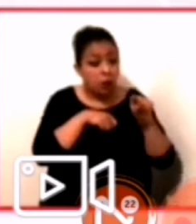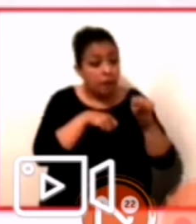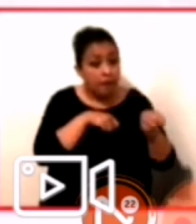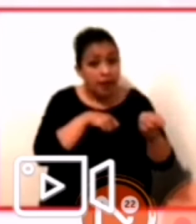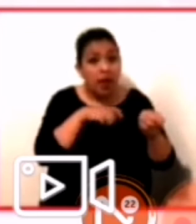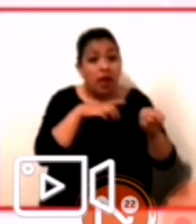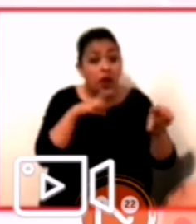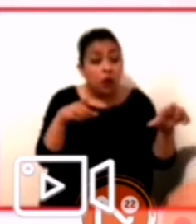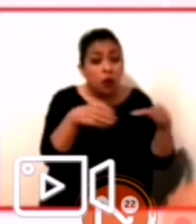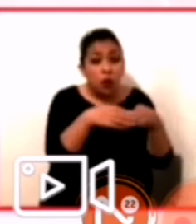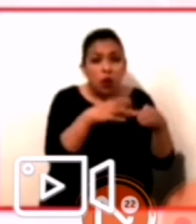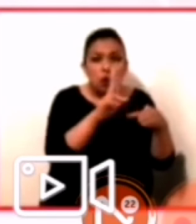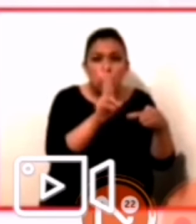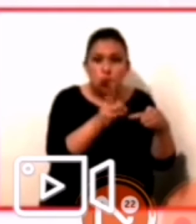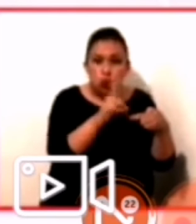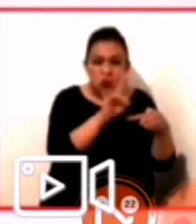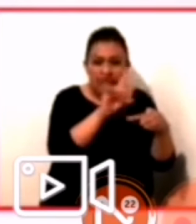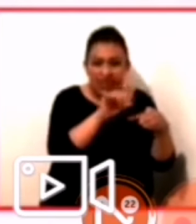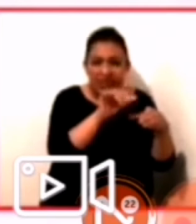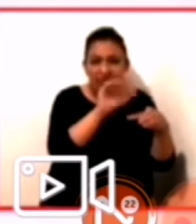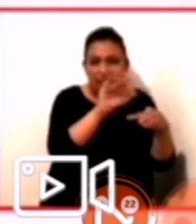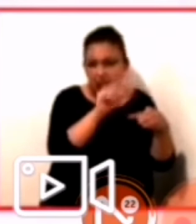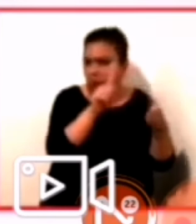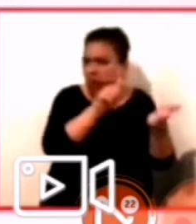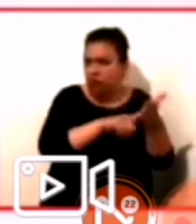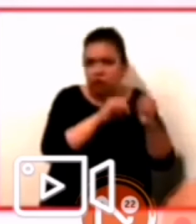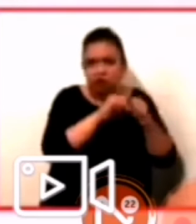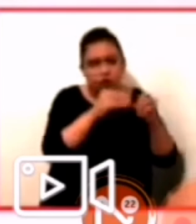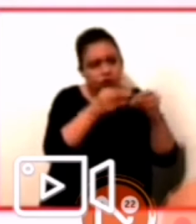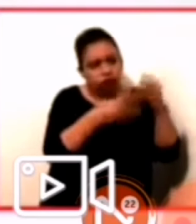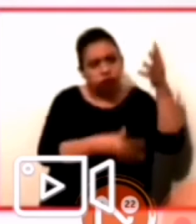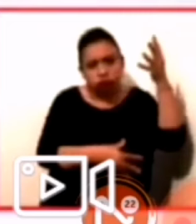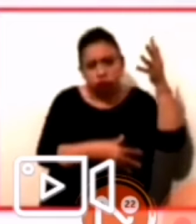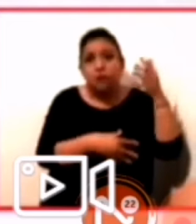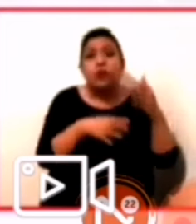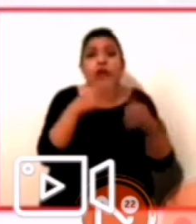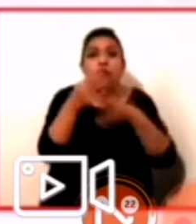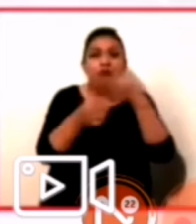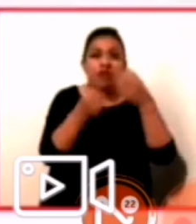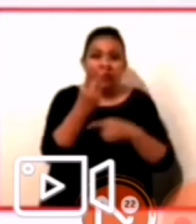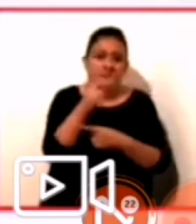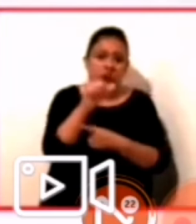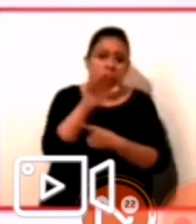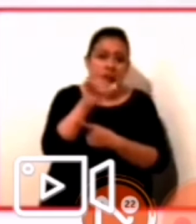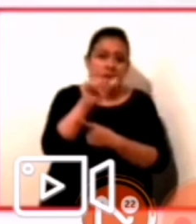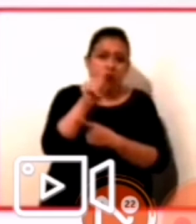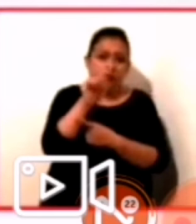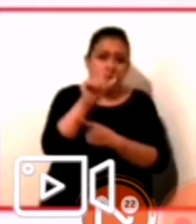unidad académica en donde está la información detallada. Noticias 22, Alberto Aranda.